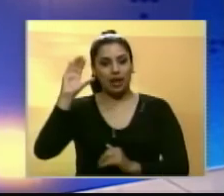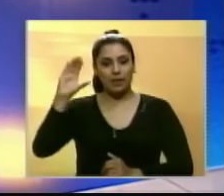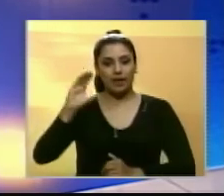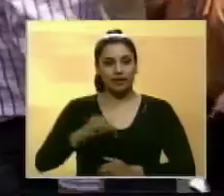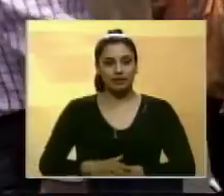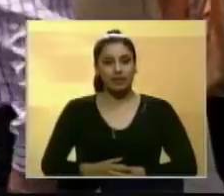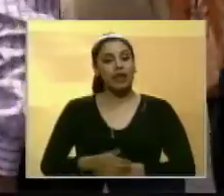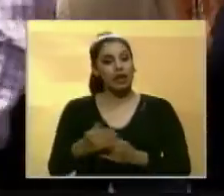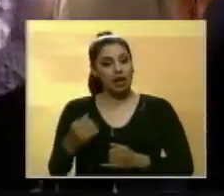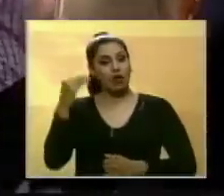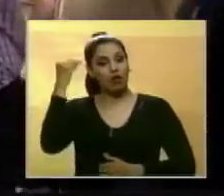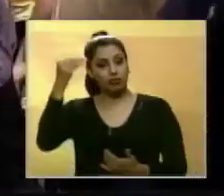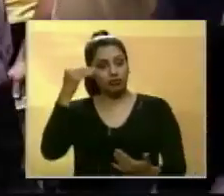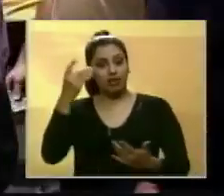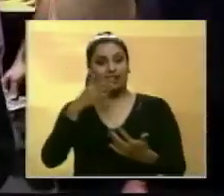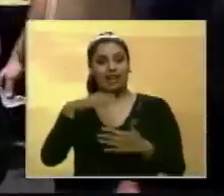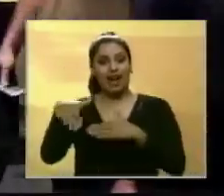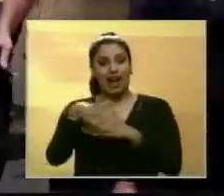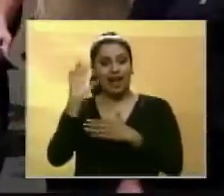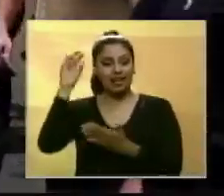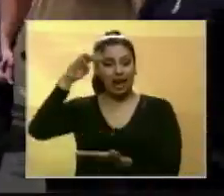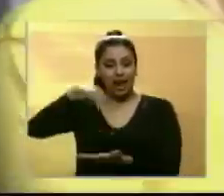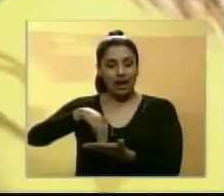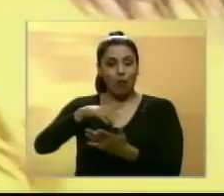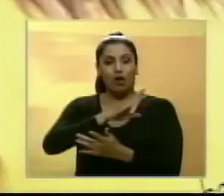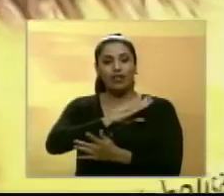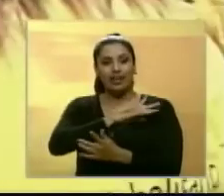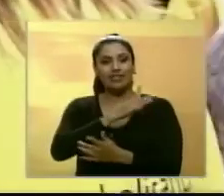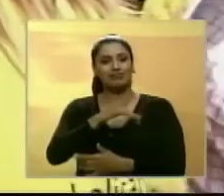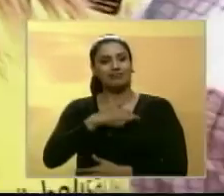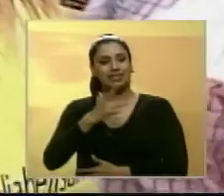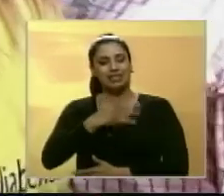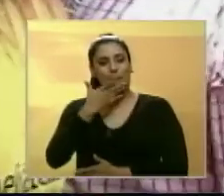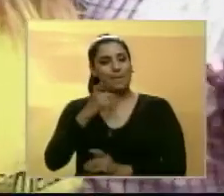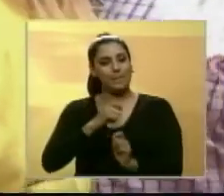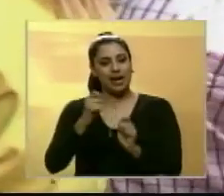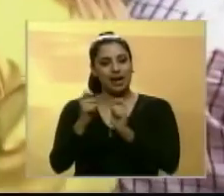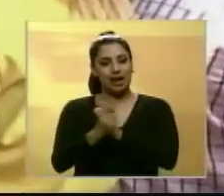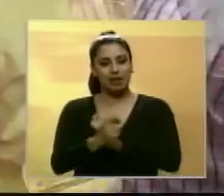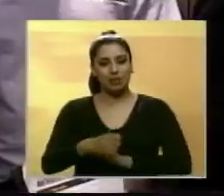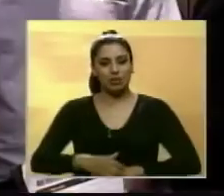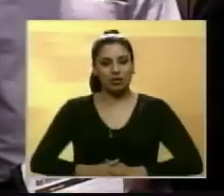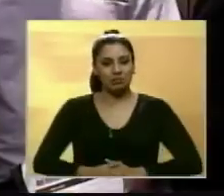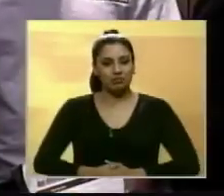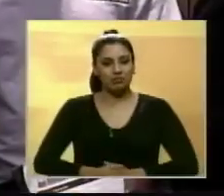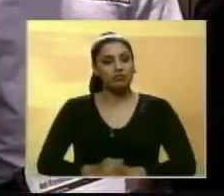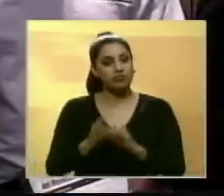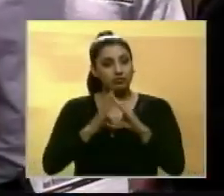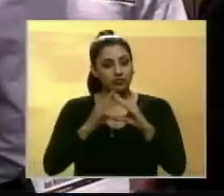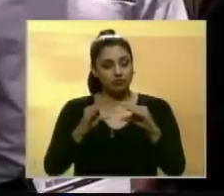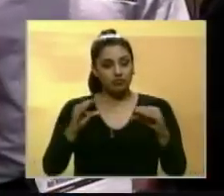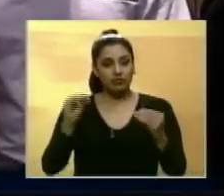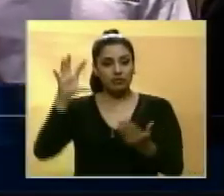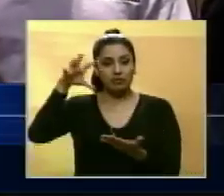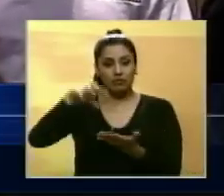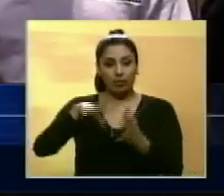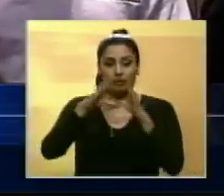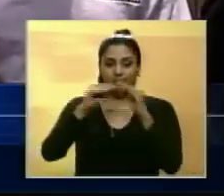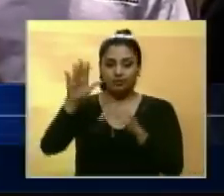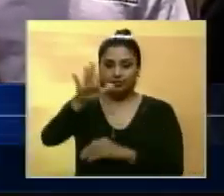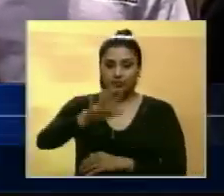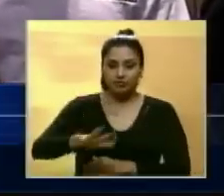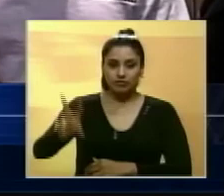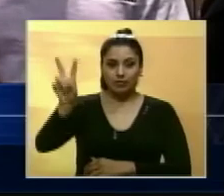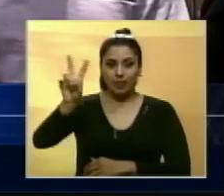país. A juicio de Gaviria, las calles de Aragua recorren un sentimiento de cambio. Todo el estado y en toda